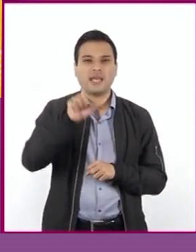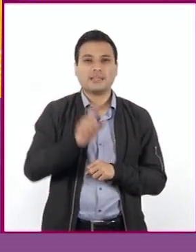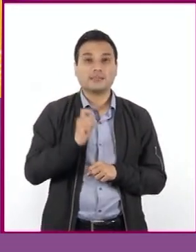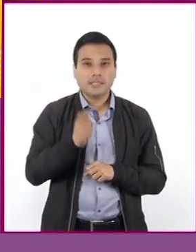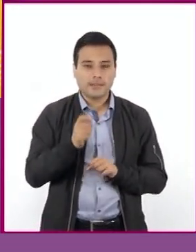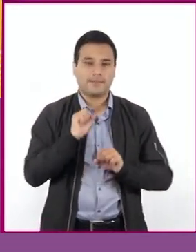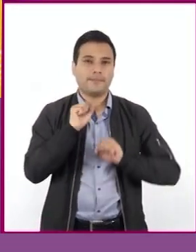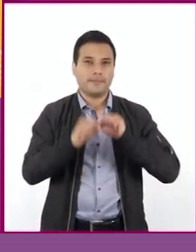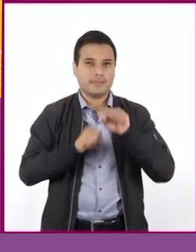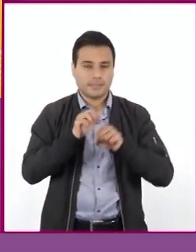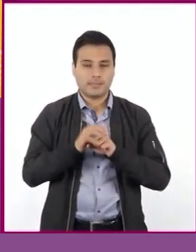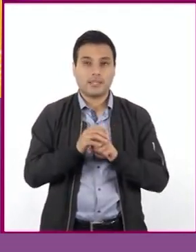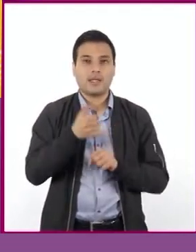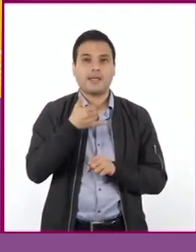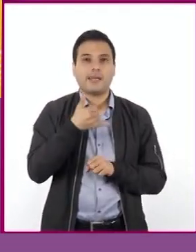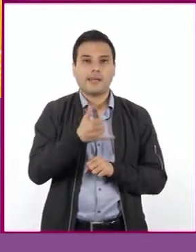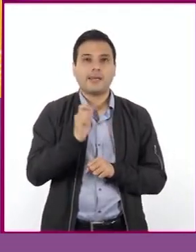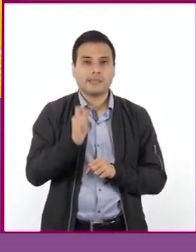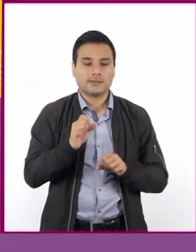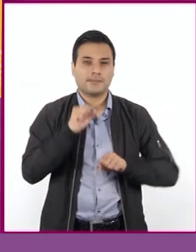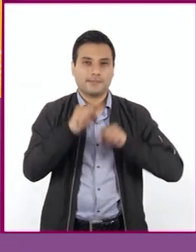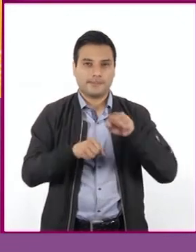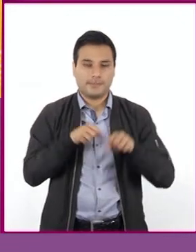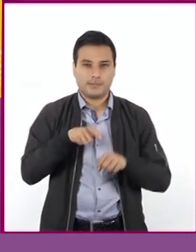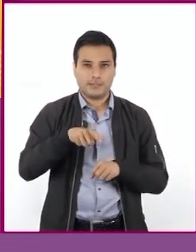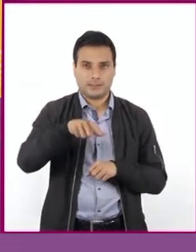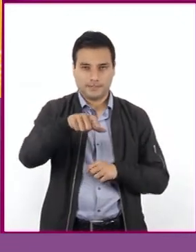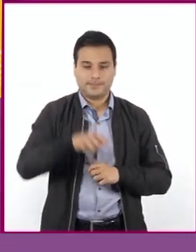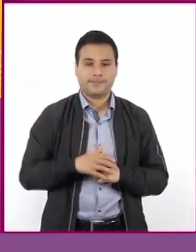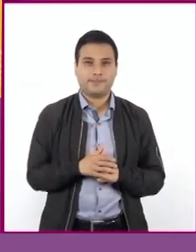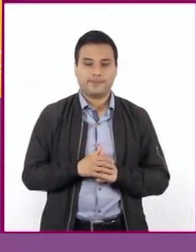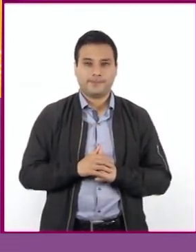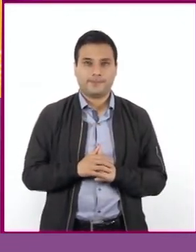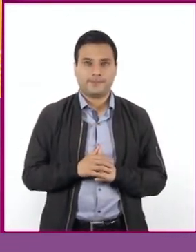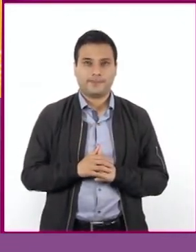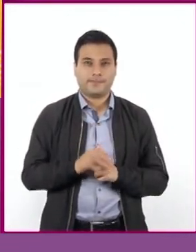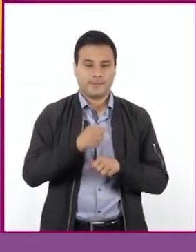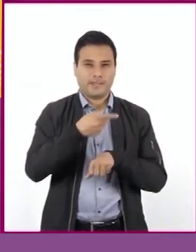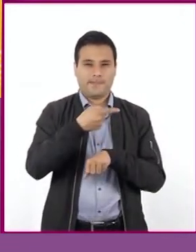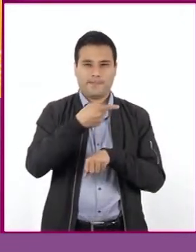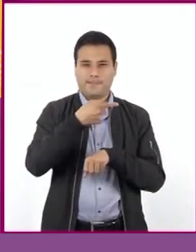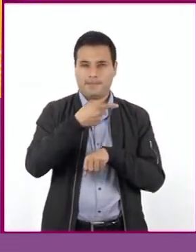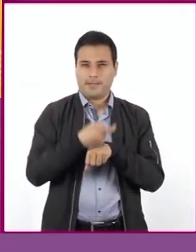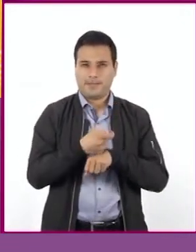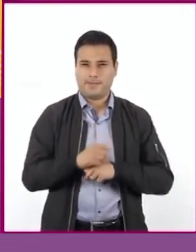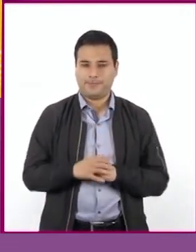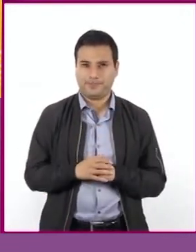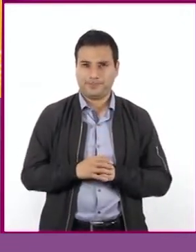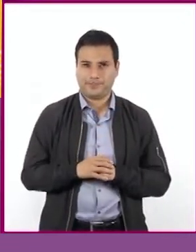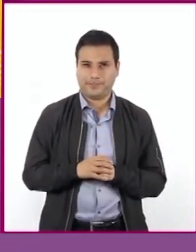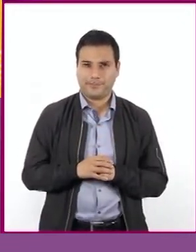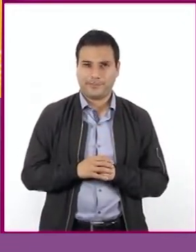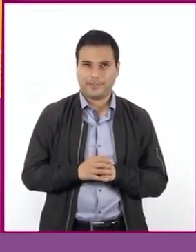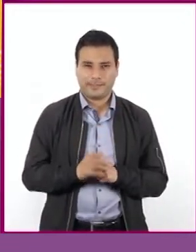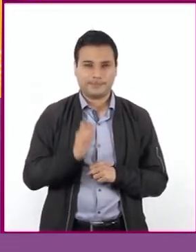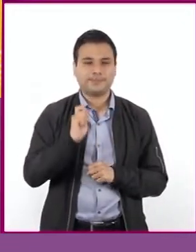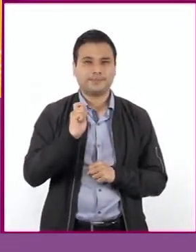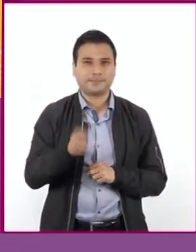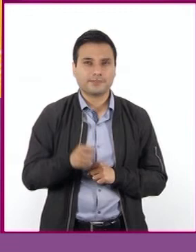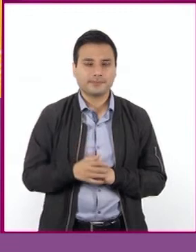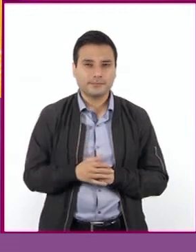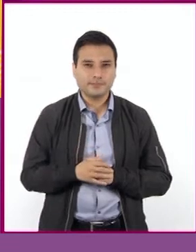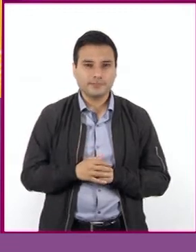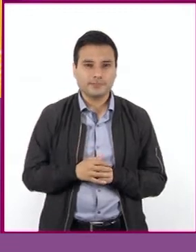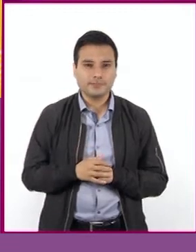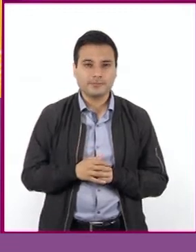a y al número de triciclos. La primera ecuación queda planteada de manera algebraica por